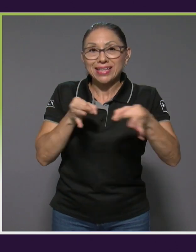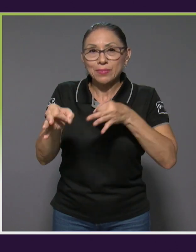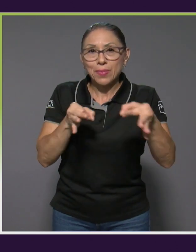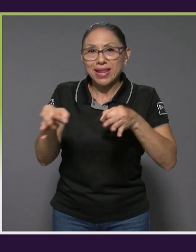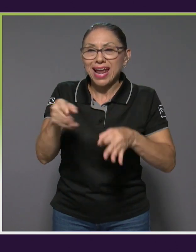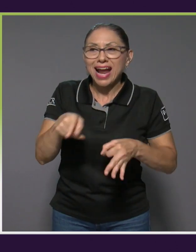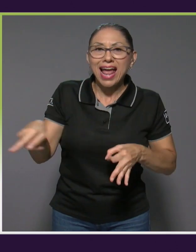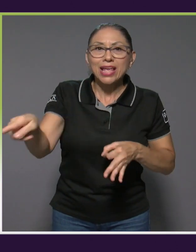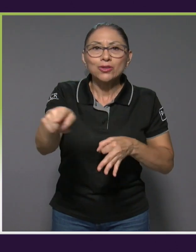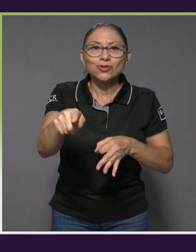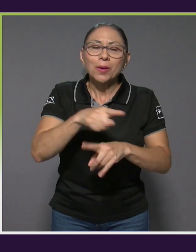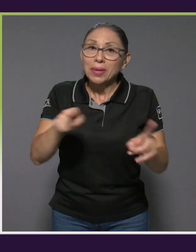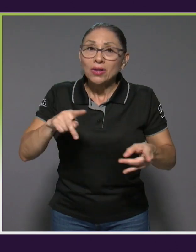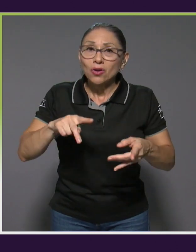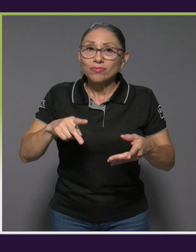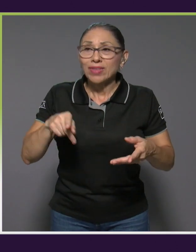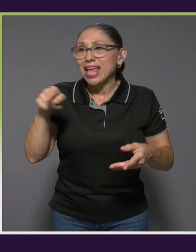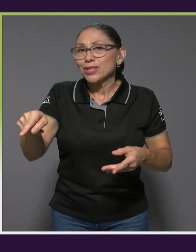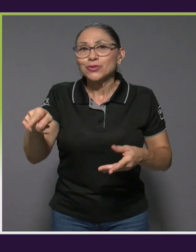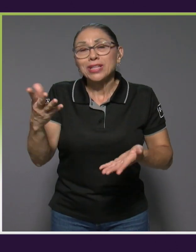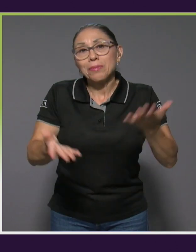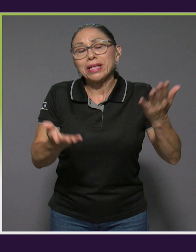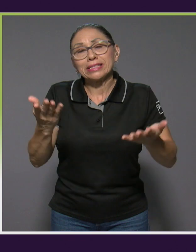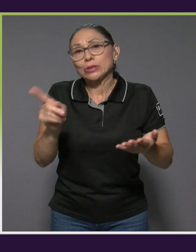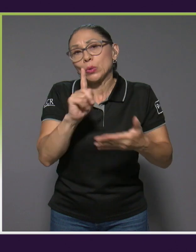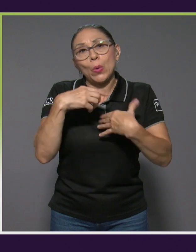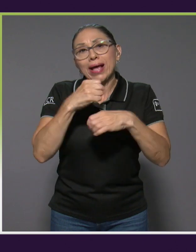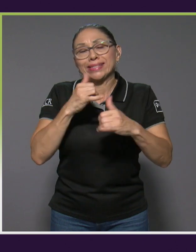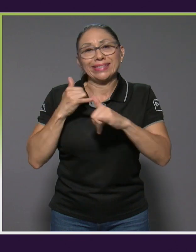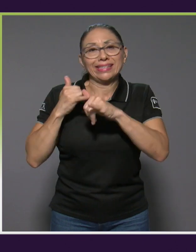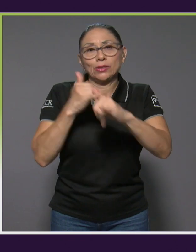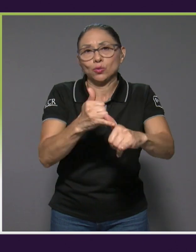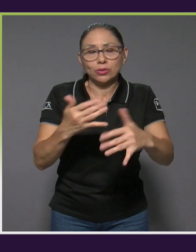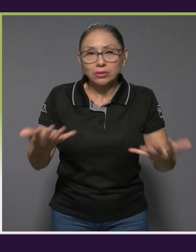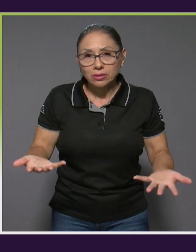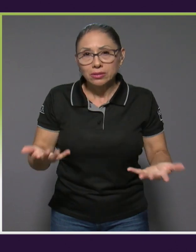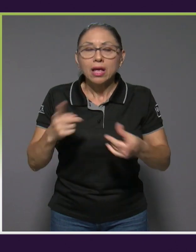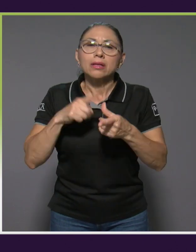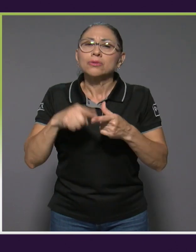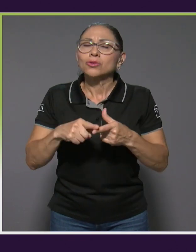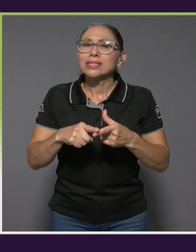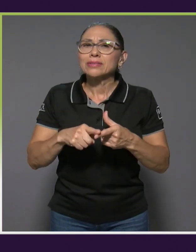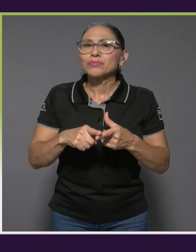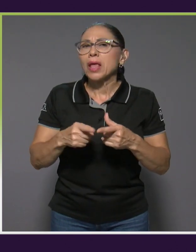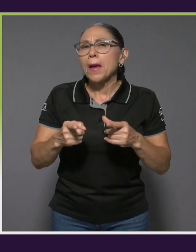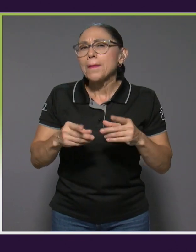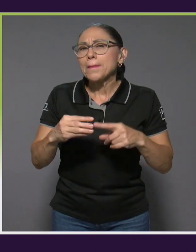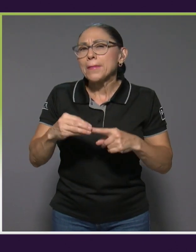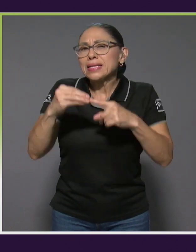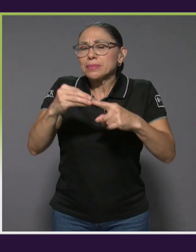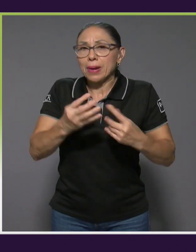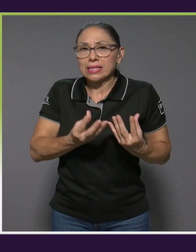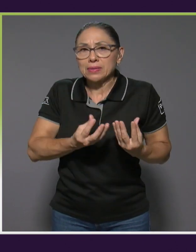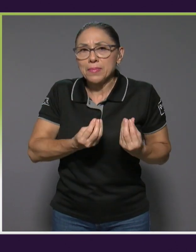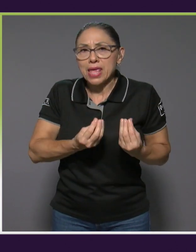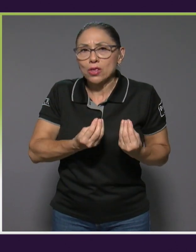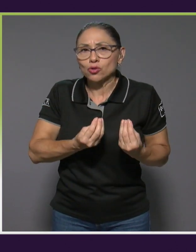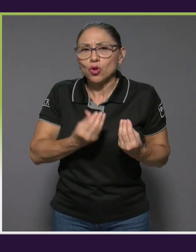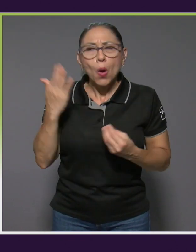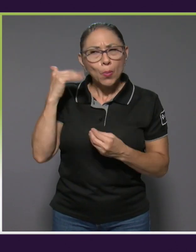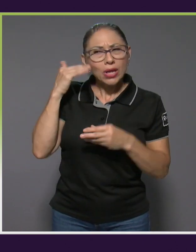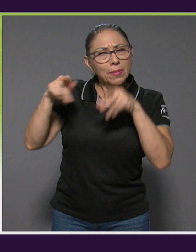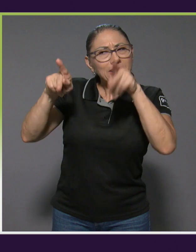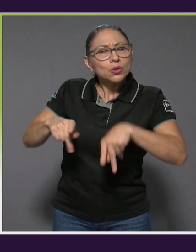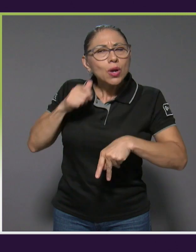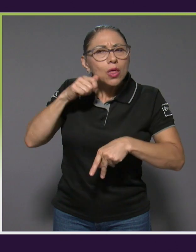esa denuncia llega a ejecutarse, ¿verdad? ¿Cuáles suelen ser como los principales miedos o las situaciones que detienen a la persona